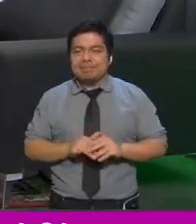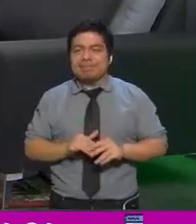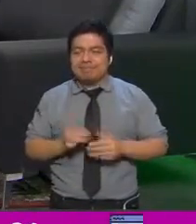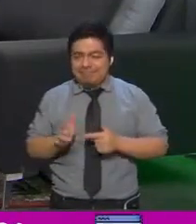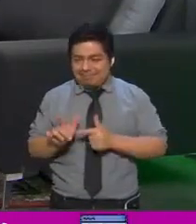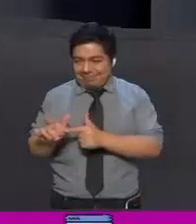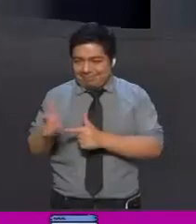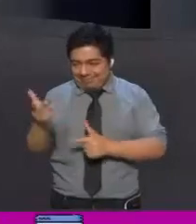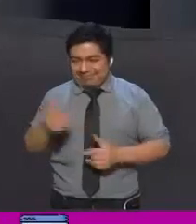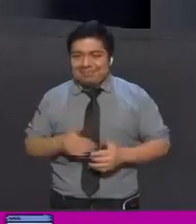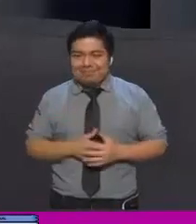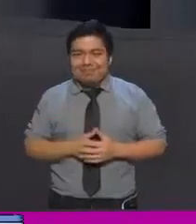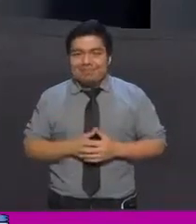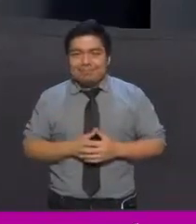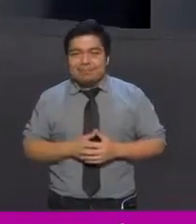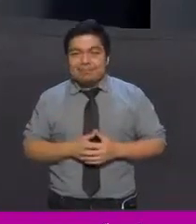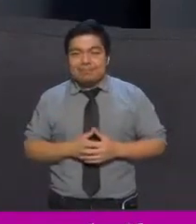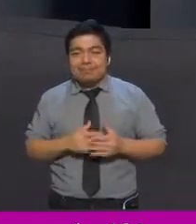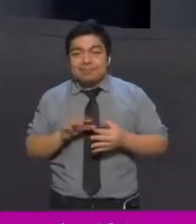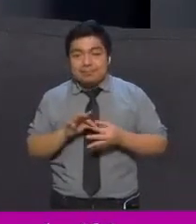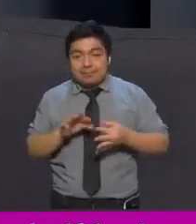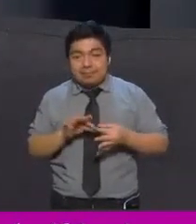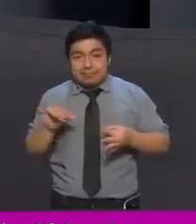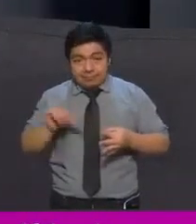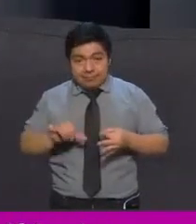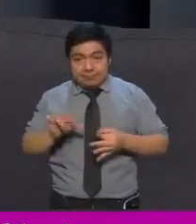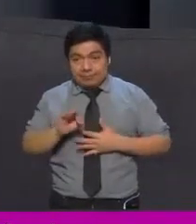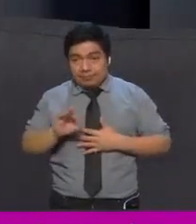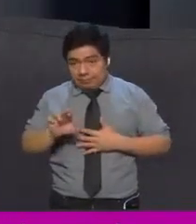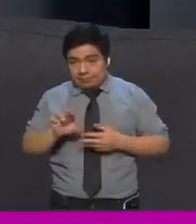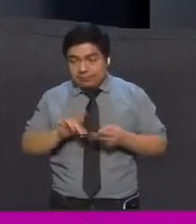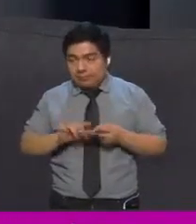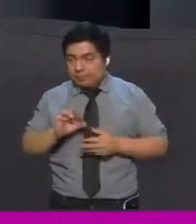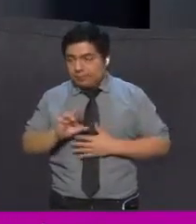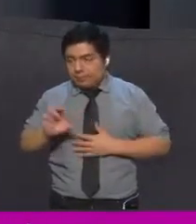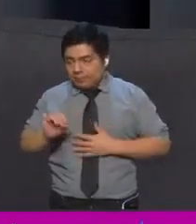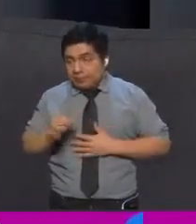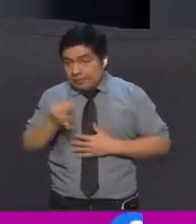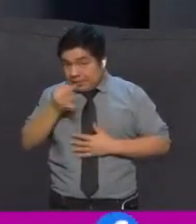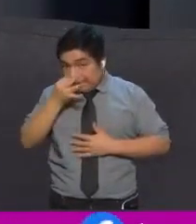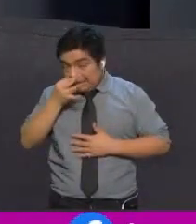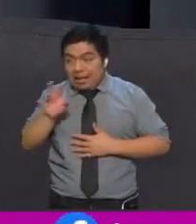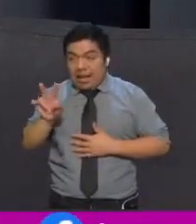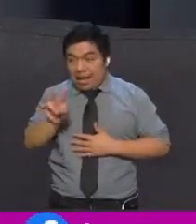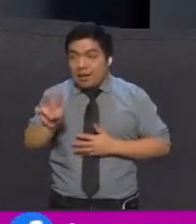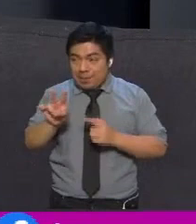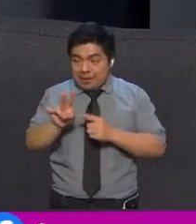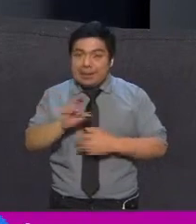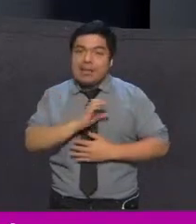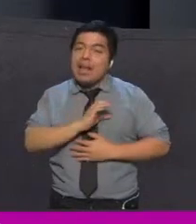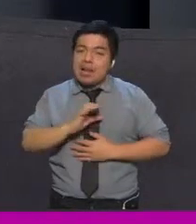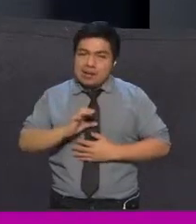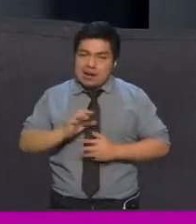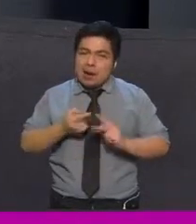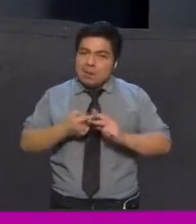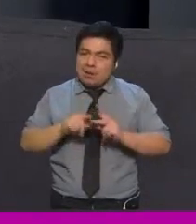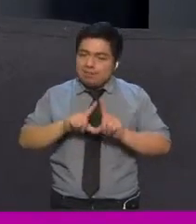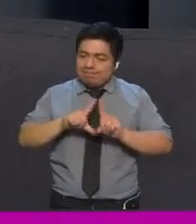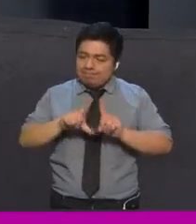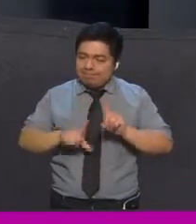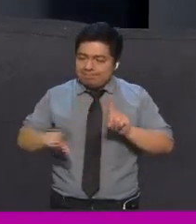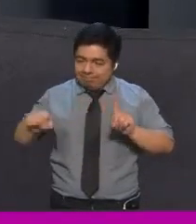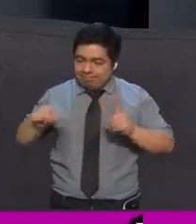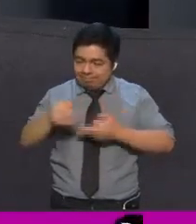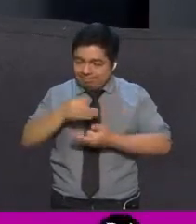siga usted maestro pues comentarles querido Fer Charro que ya Bueno ya estamos de entrada primero el viernes ya empiezan las campañas en todo el país entonces una